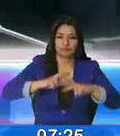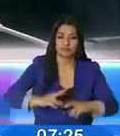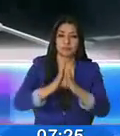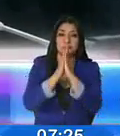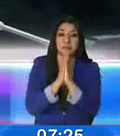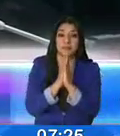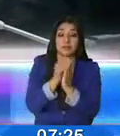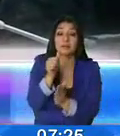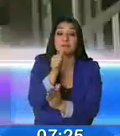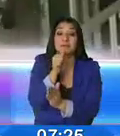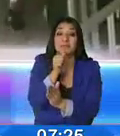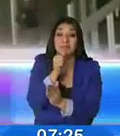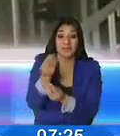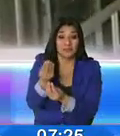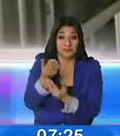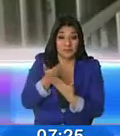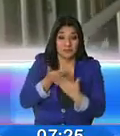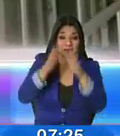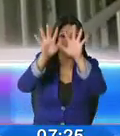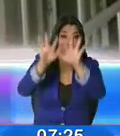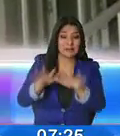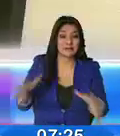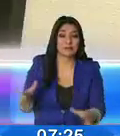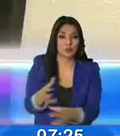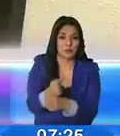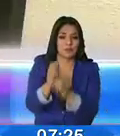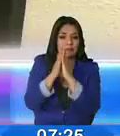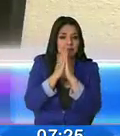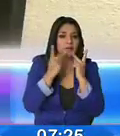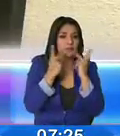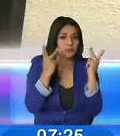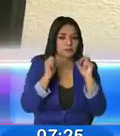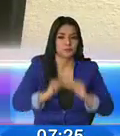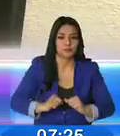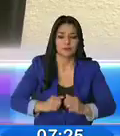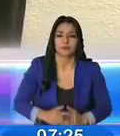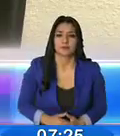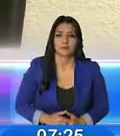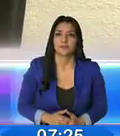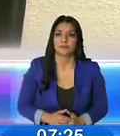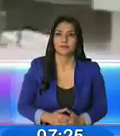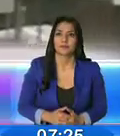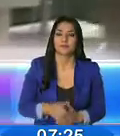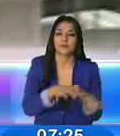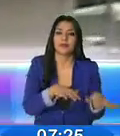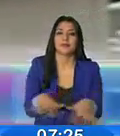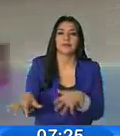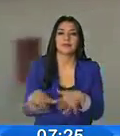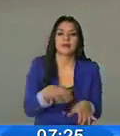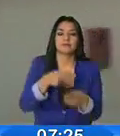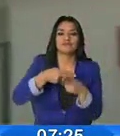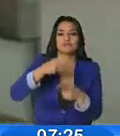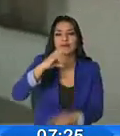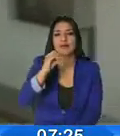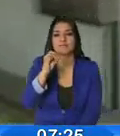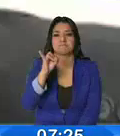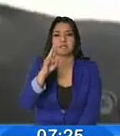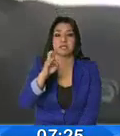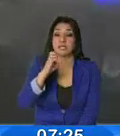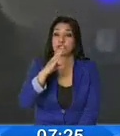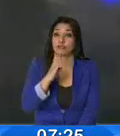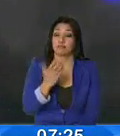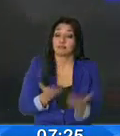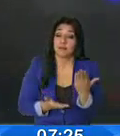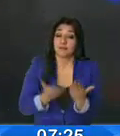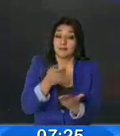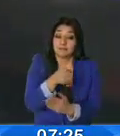que se desclasifique información de la Secretaría de Inteligencia, específicamente sobre la Operación Caminito. Con esto aspira a determinar si existieron por